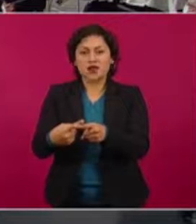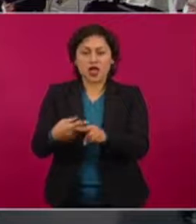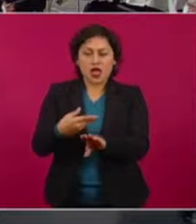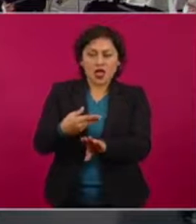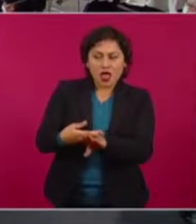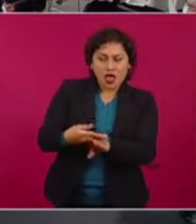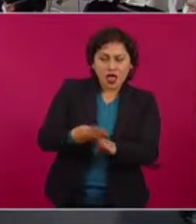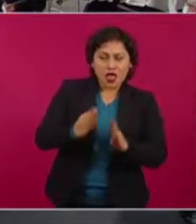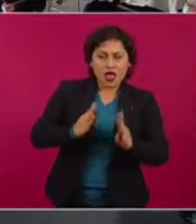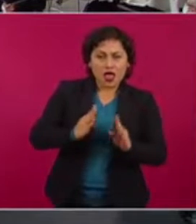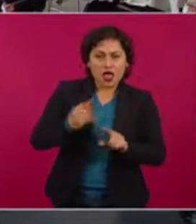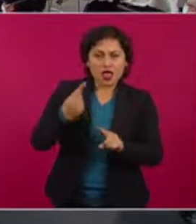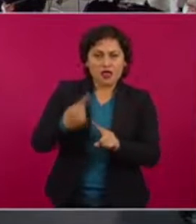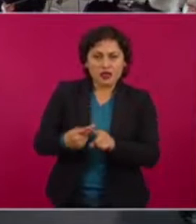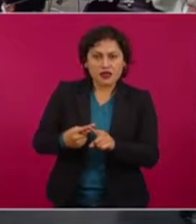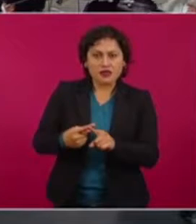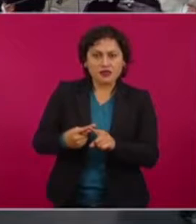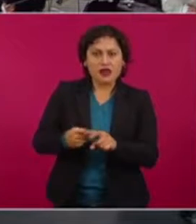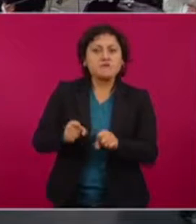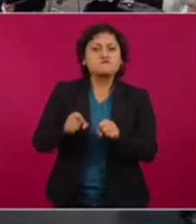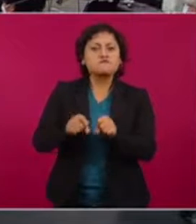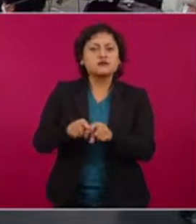de autoridades civiles,